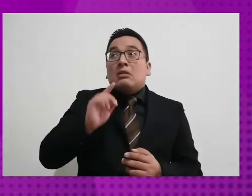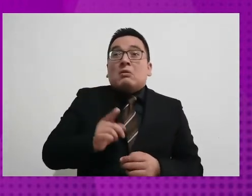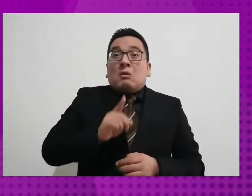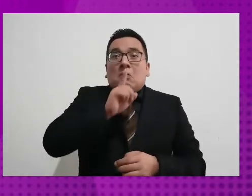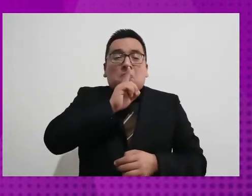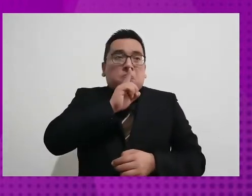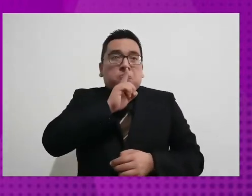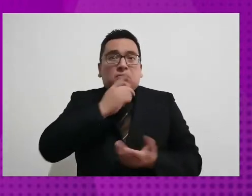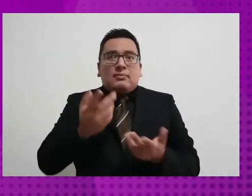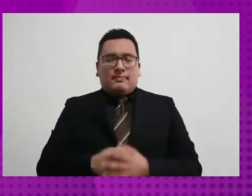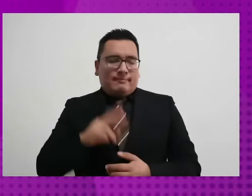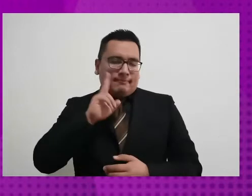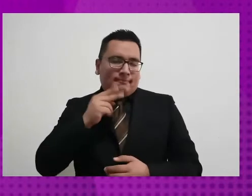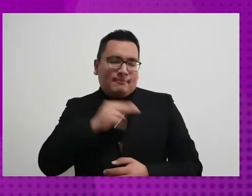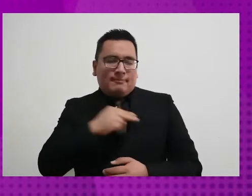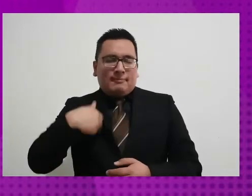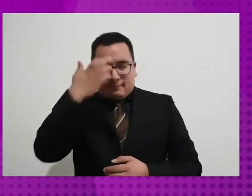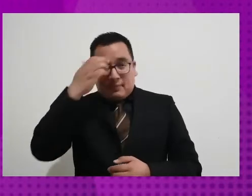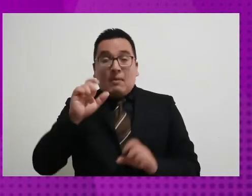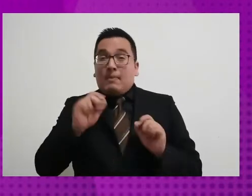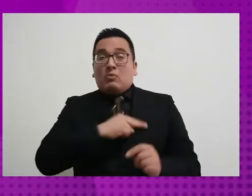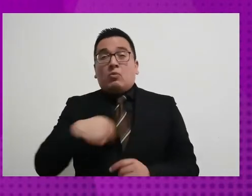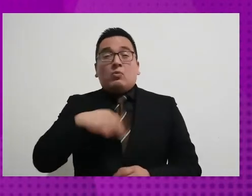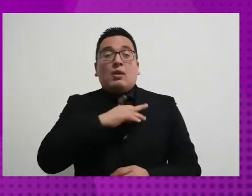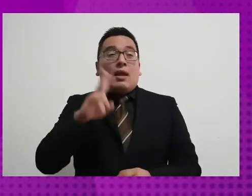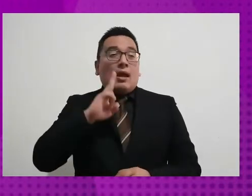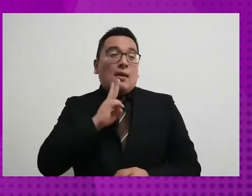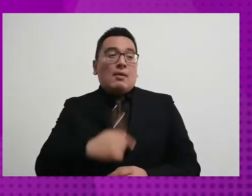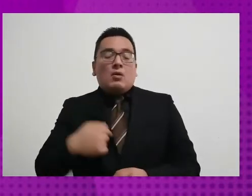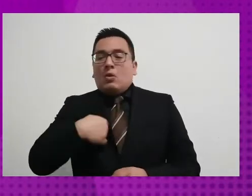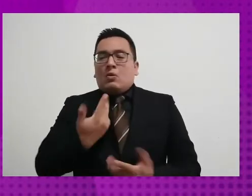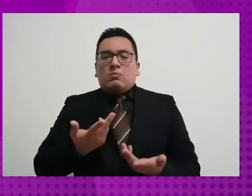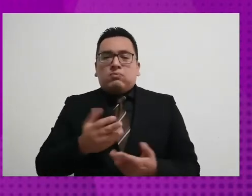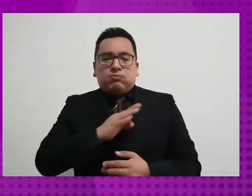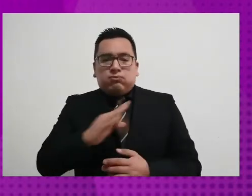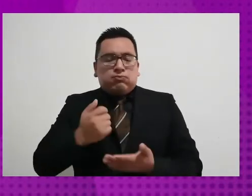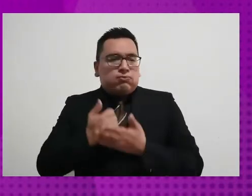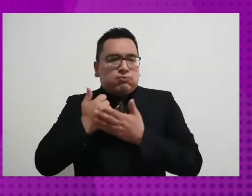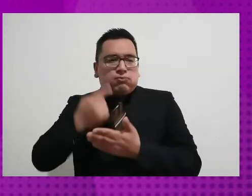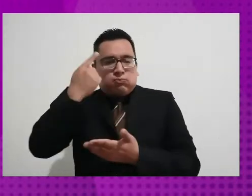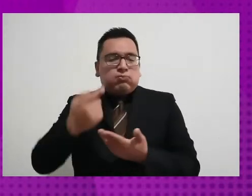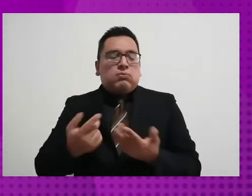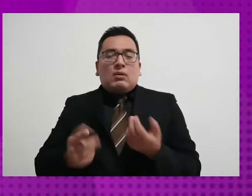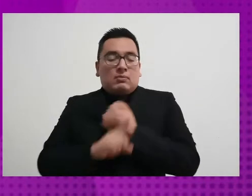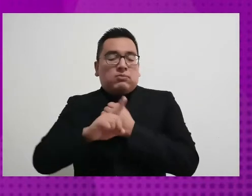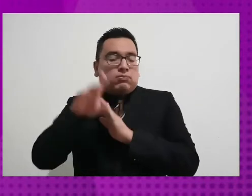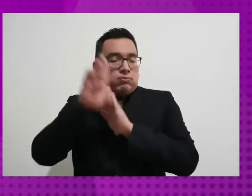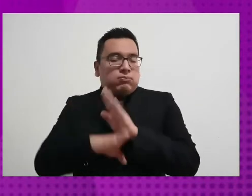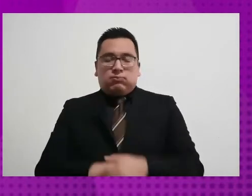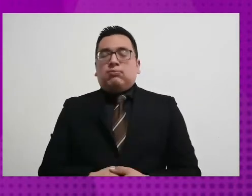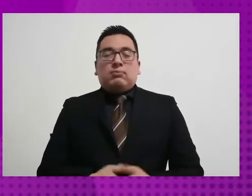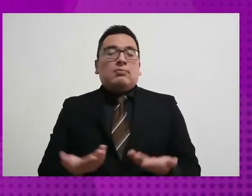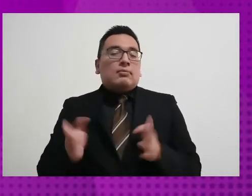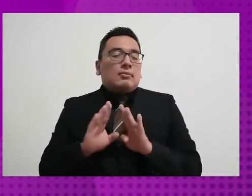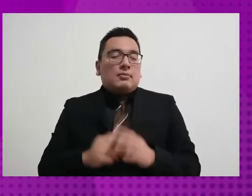que tener para erradicar la violencia política. Claramente no es un asunto, desafortunadamente, que vayamos a terminar ni en un día,